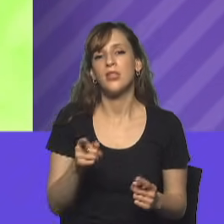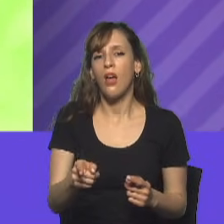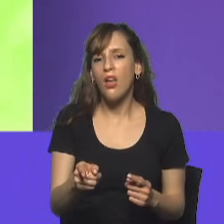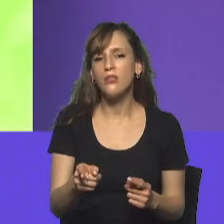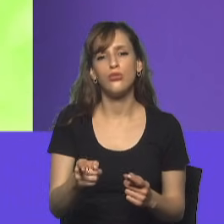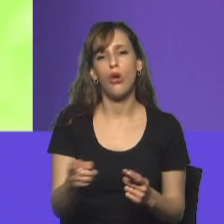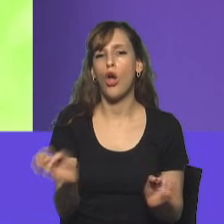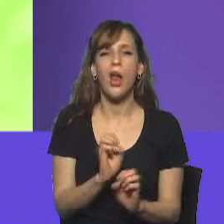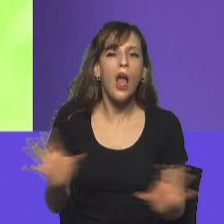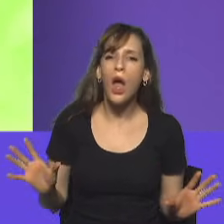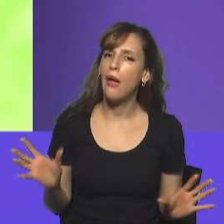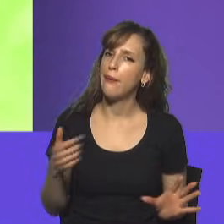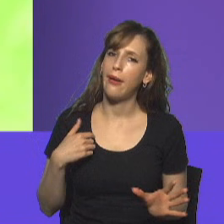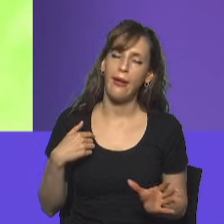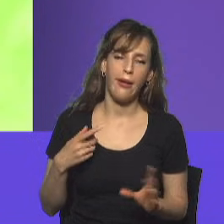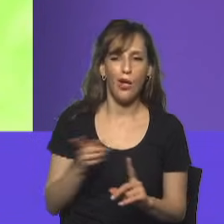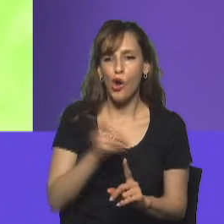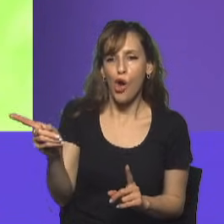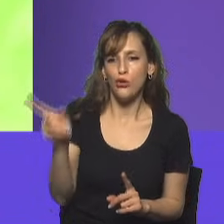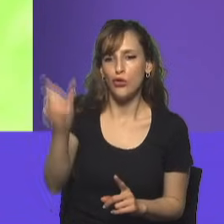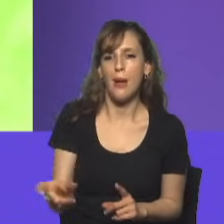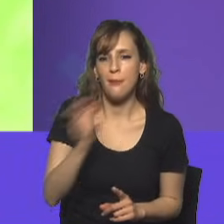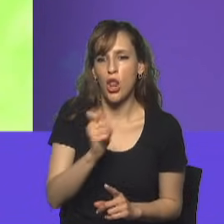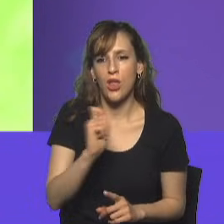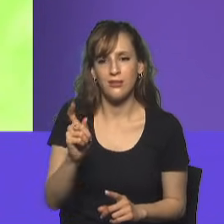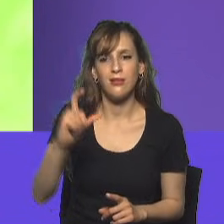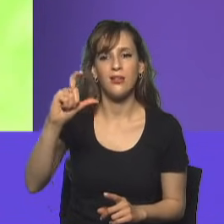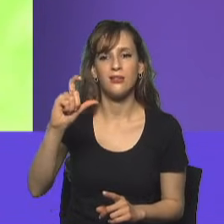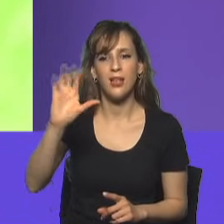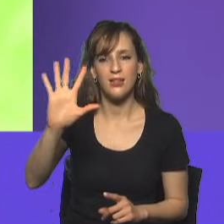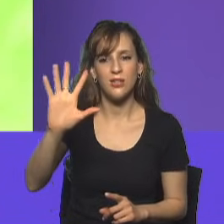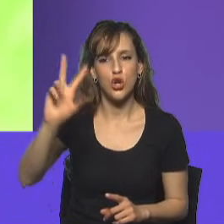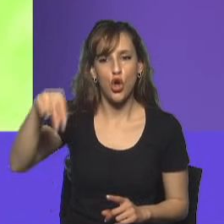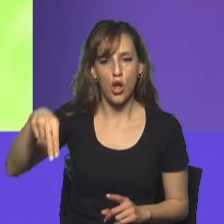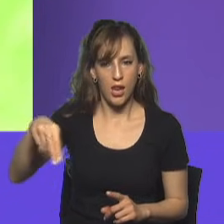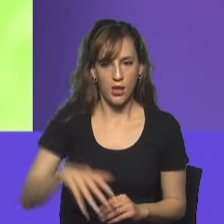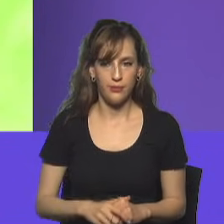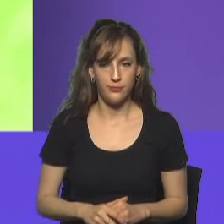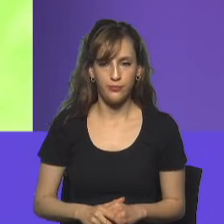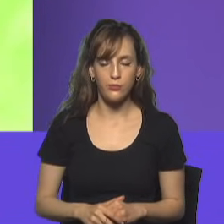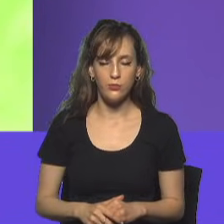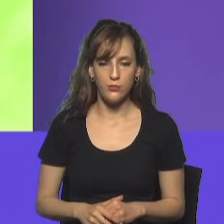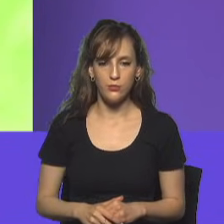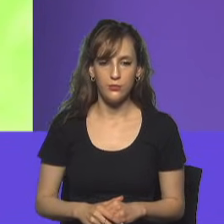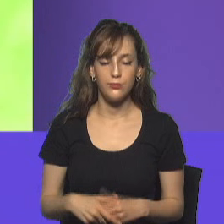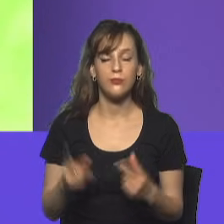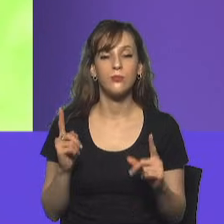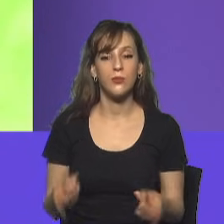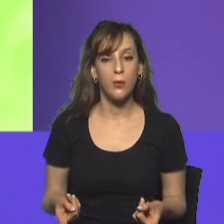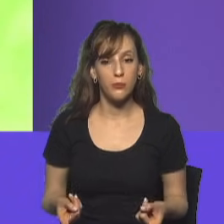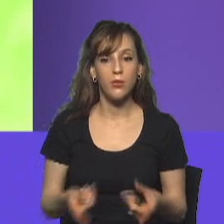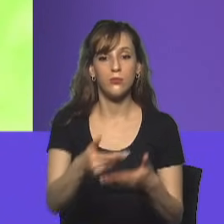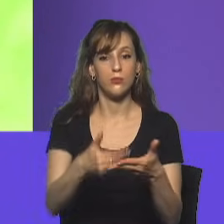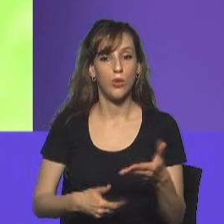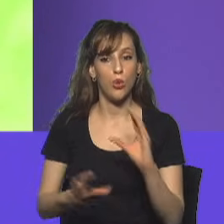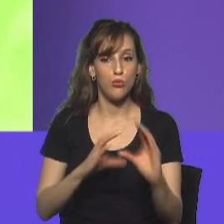la agresión del expresidente Macri al cronista de C5N. Y el comunicado del gremio señala que,